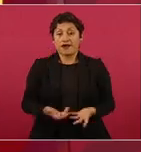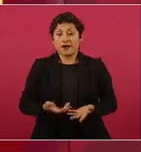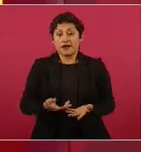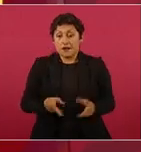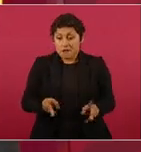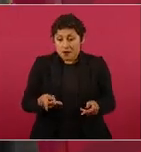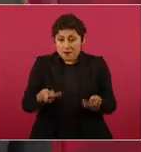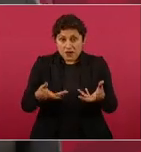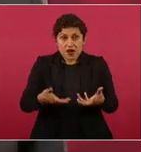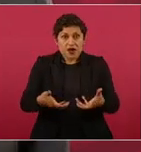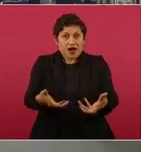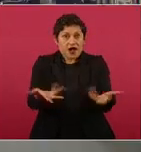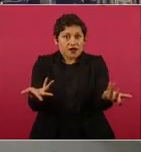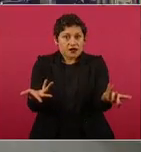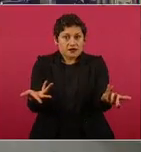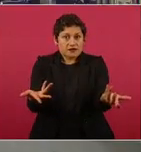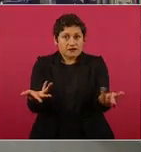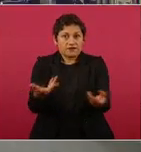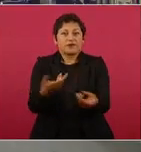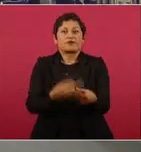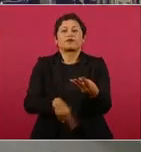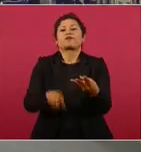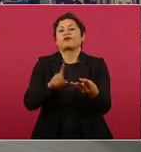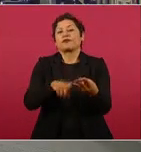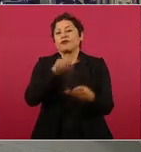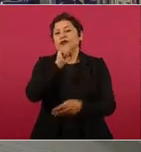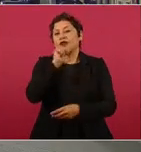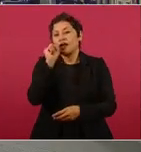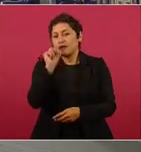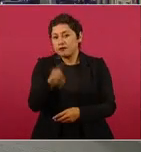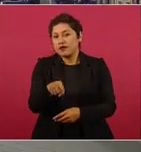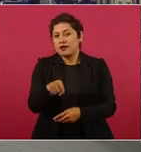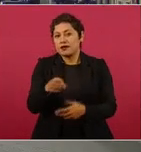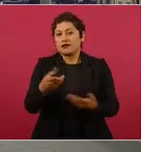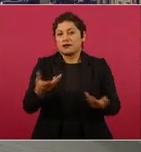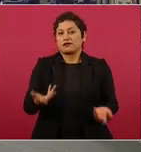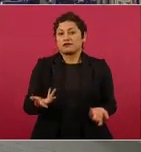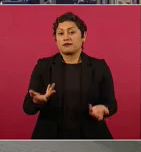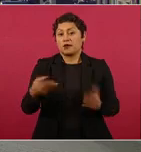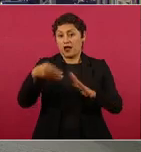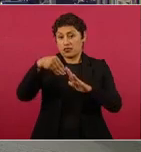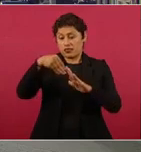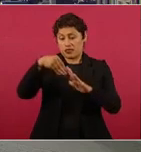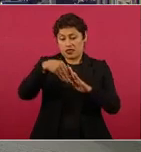¿Sí? ¿Y qué quedó también de esa decadencia?